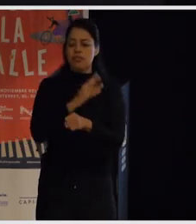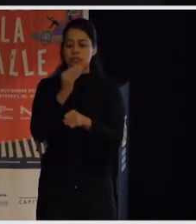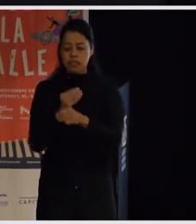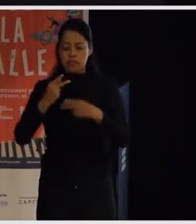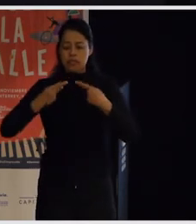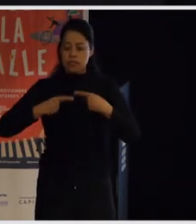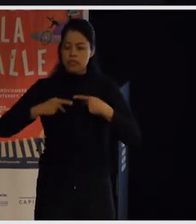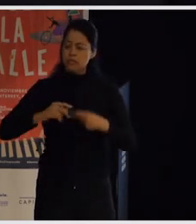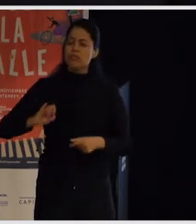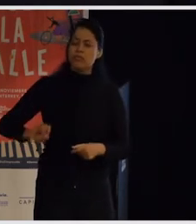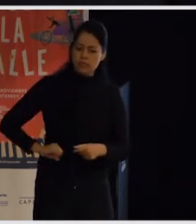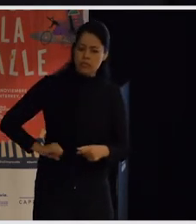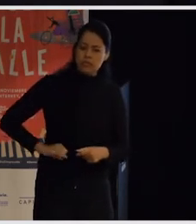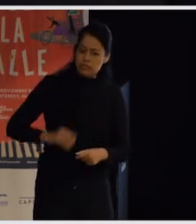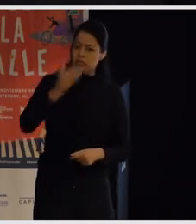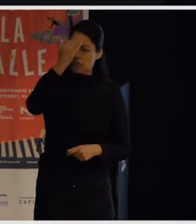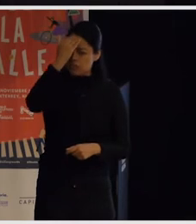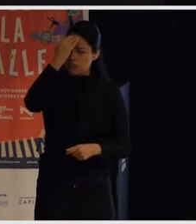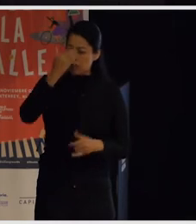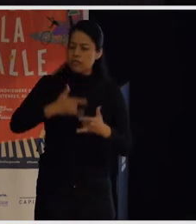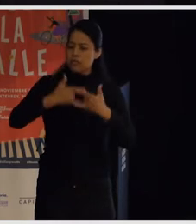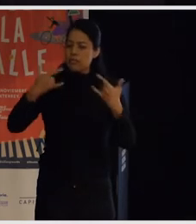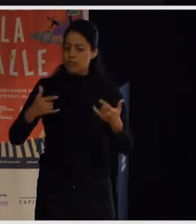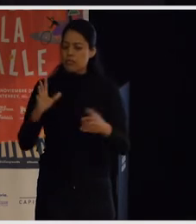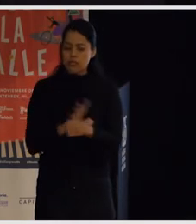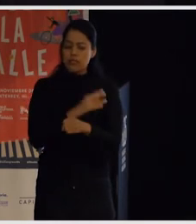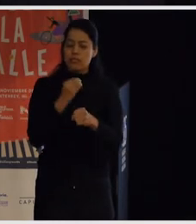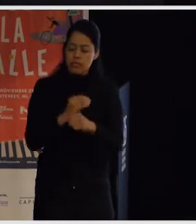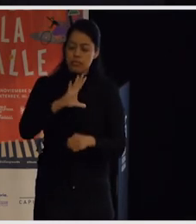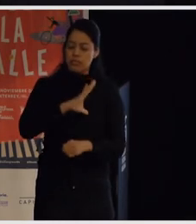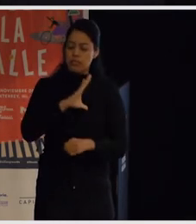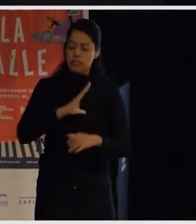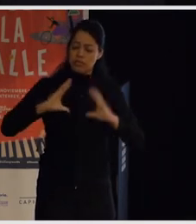de conocer como la historia y volver a crear comunidad